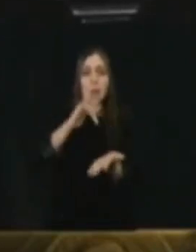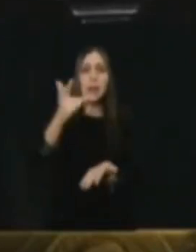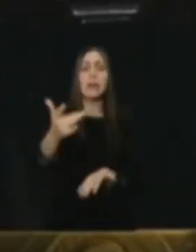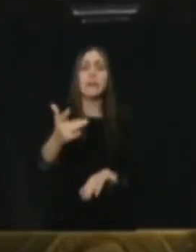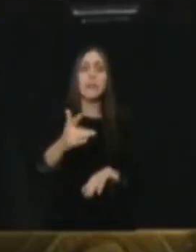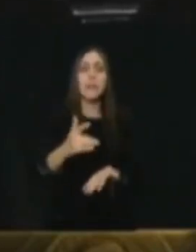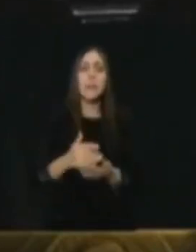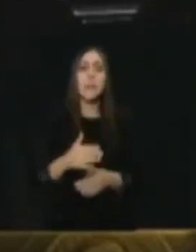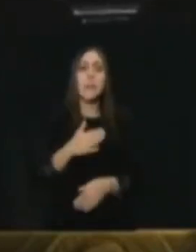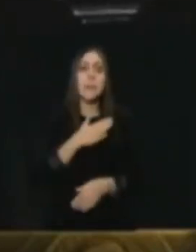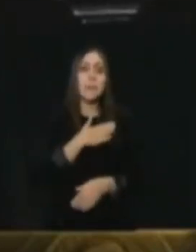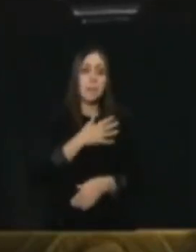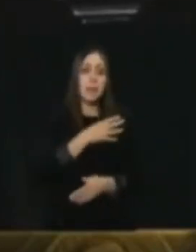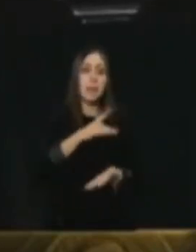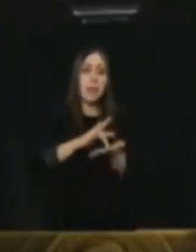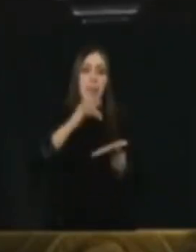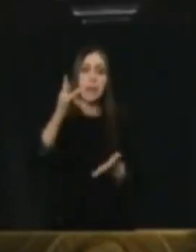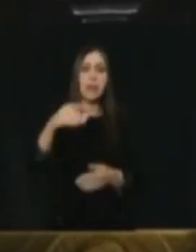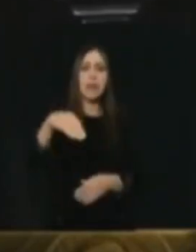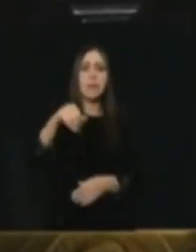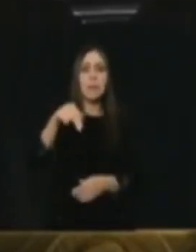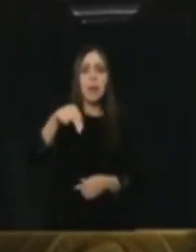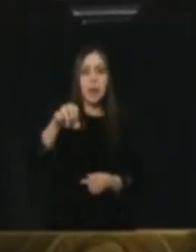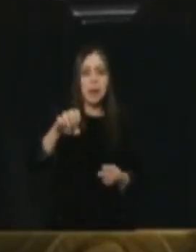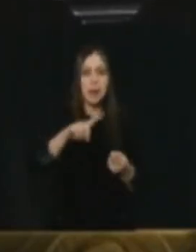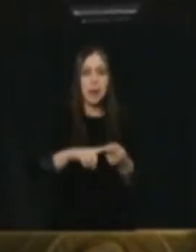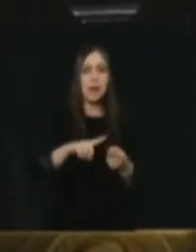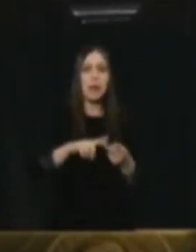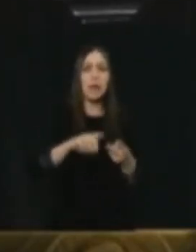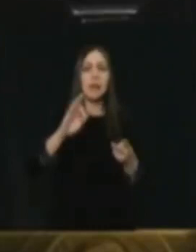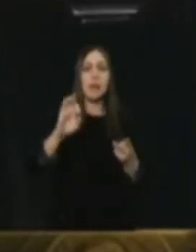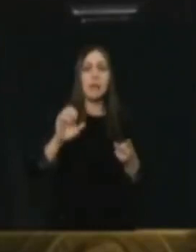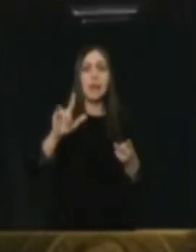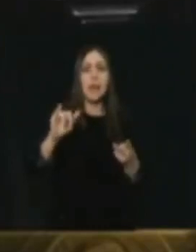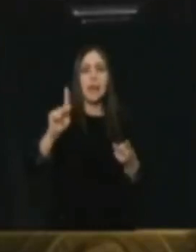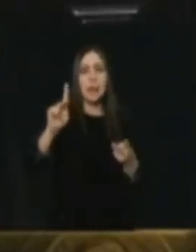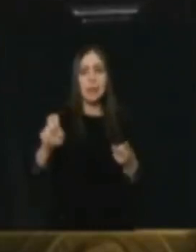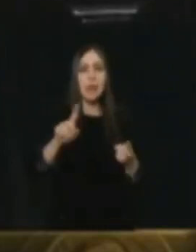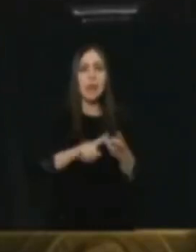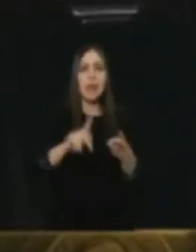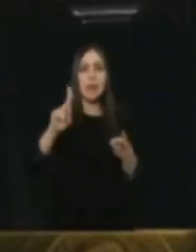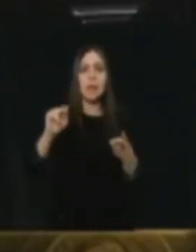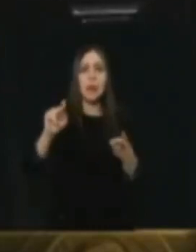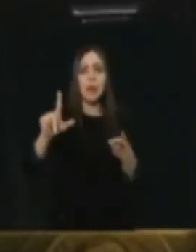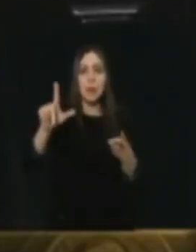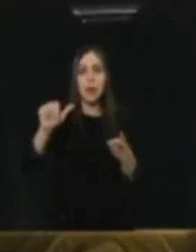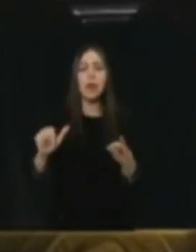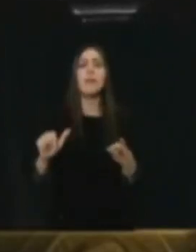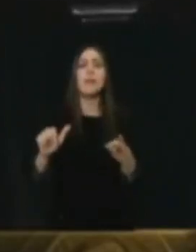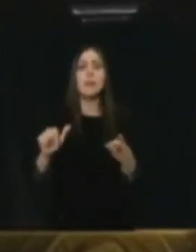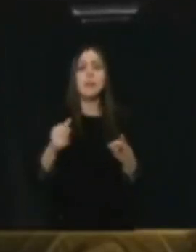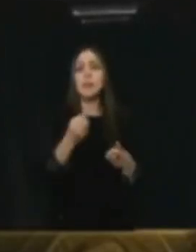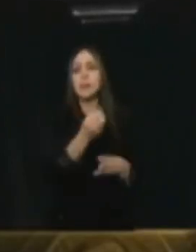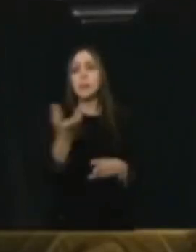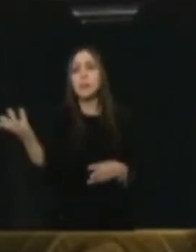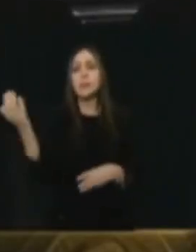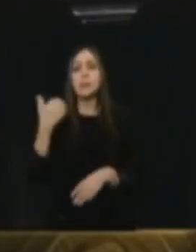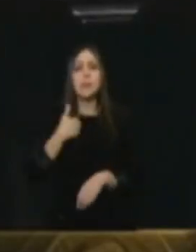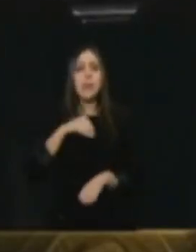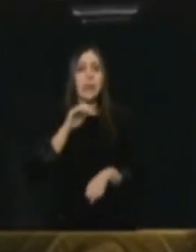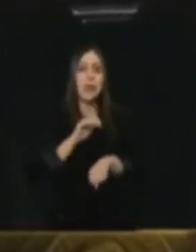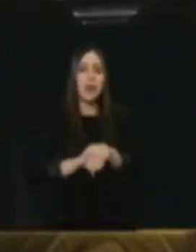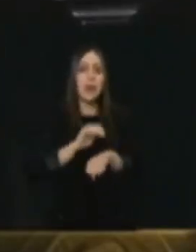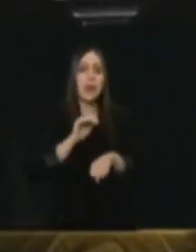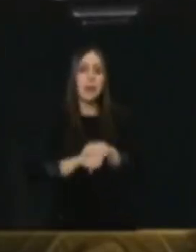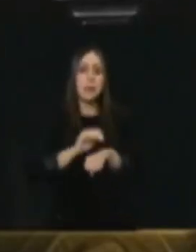hijos, Mane, Felipe y Paula, y a mis amigos encabezados por Marta